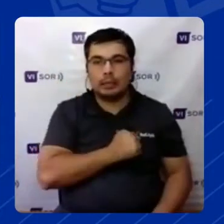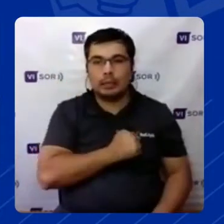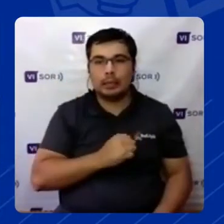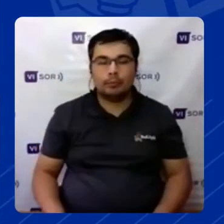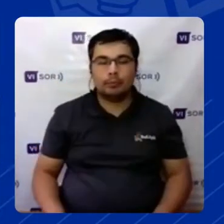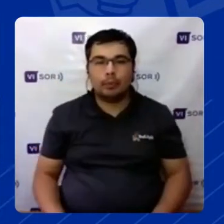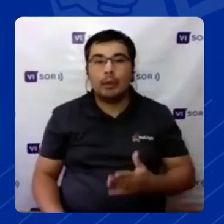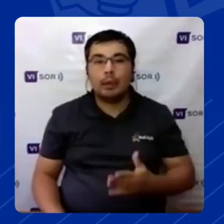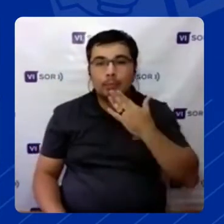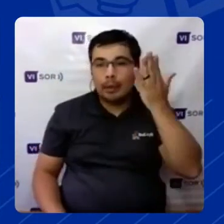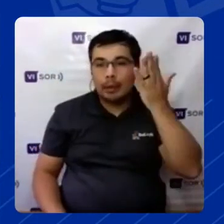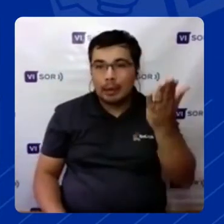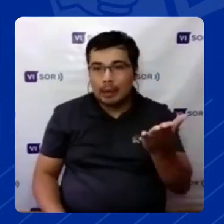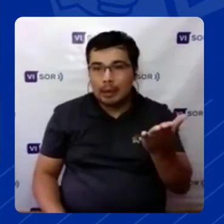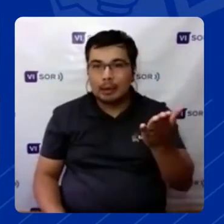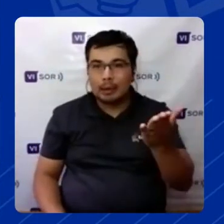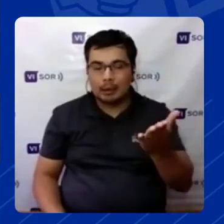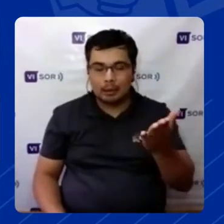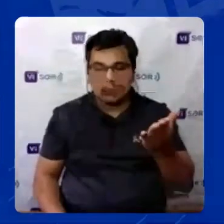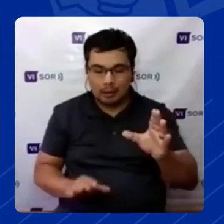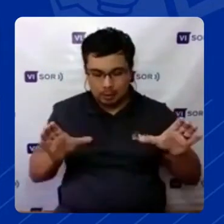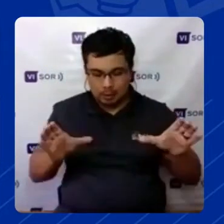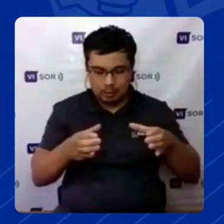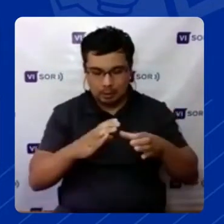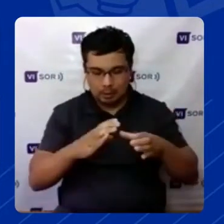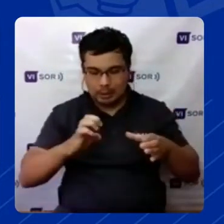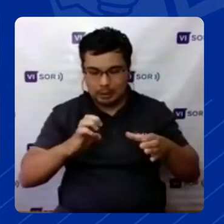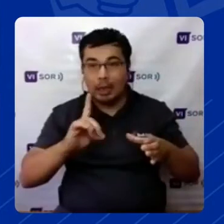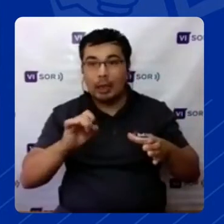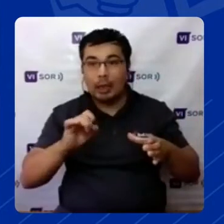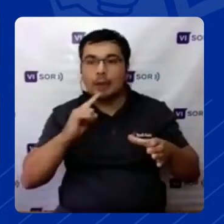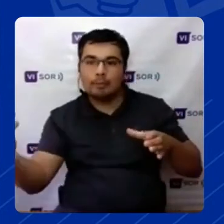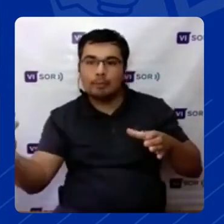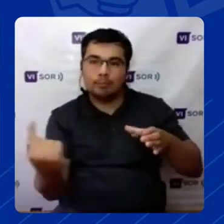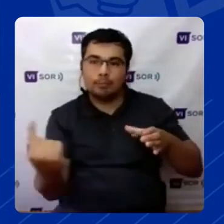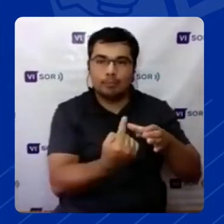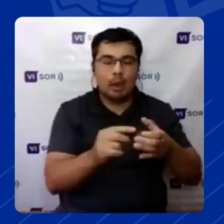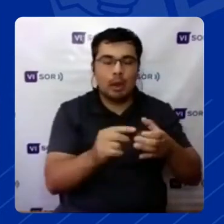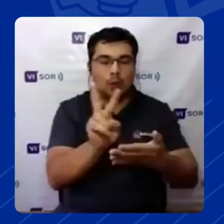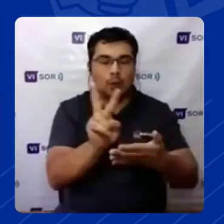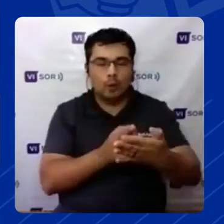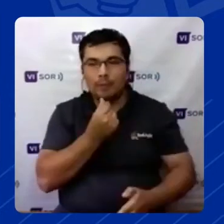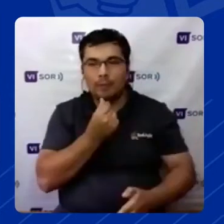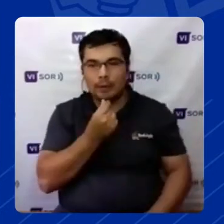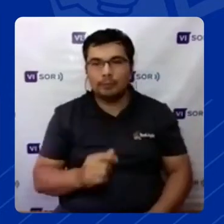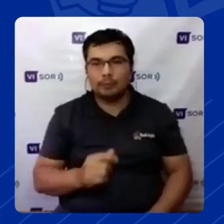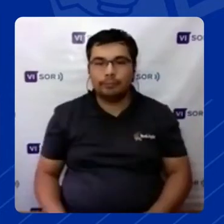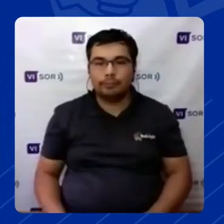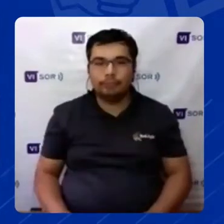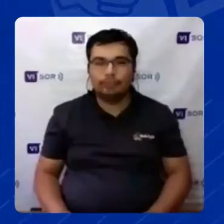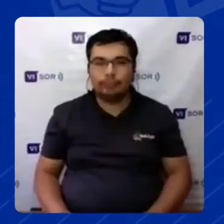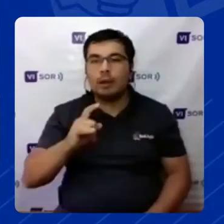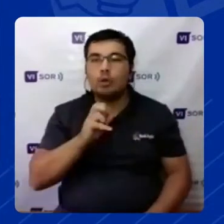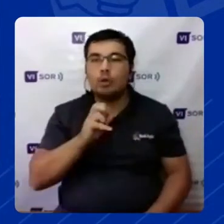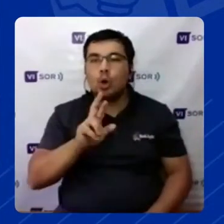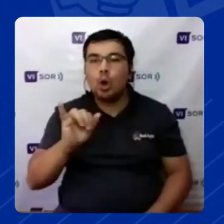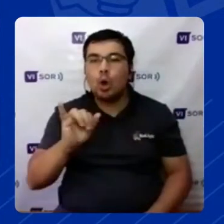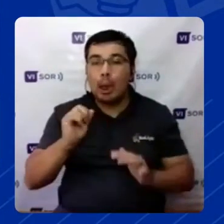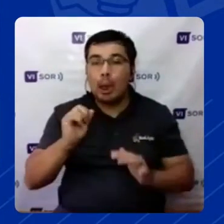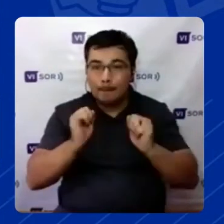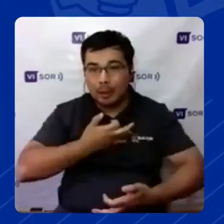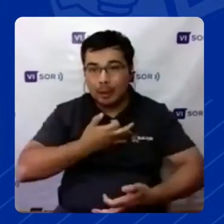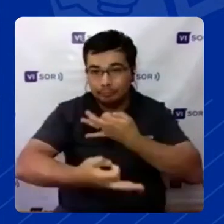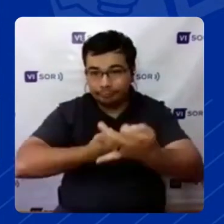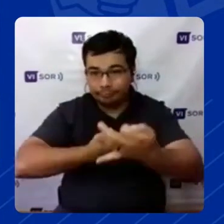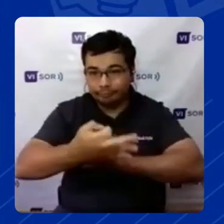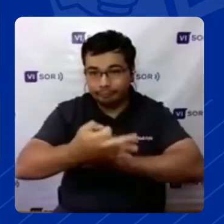parte del equipo de CDTUC, específicamente de Lectura Fácil. Victoria, ¿puedes ya contarnos un poco más